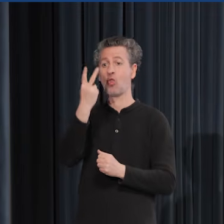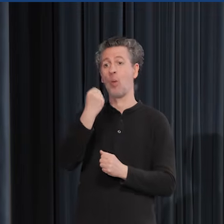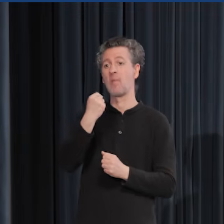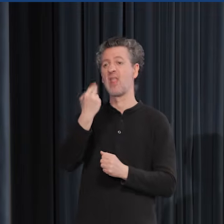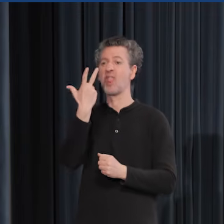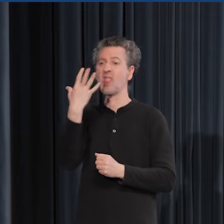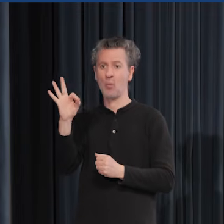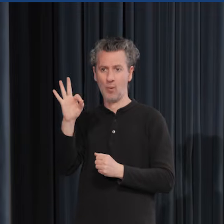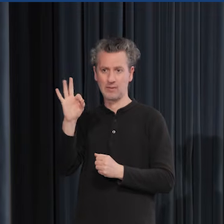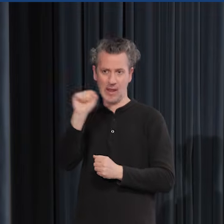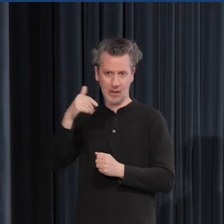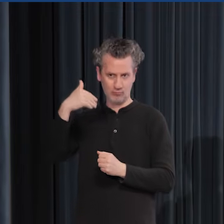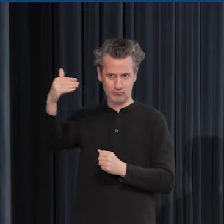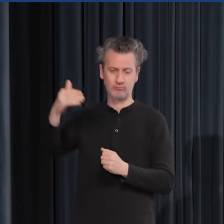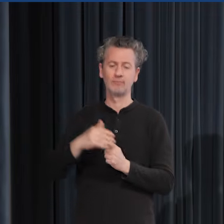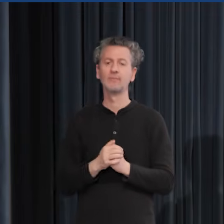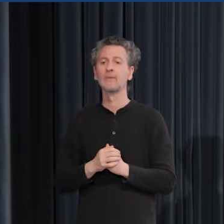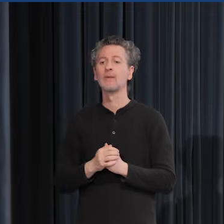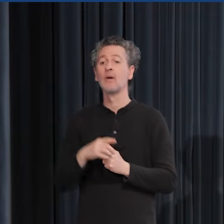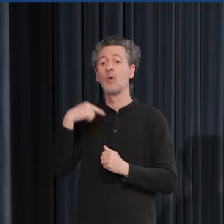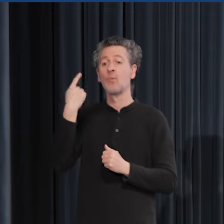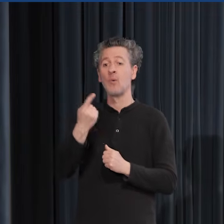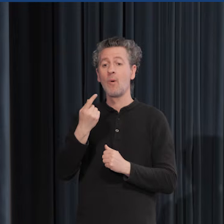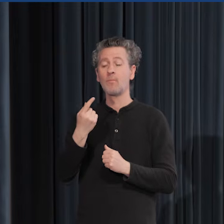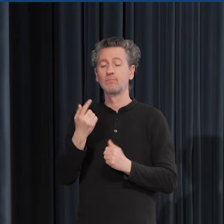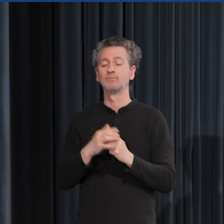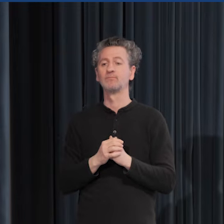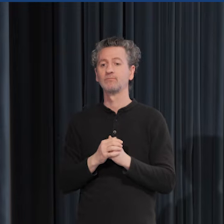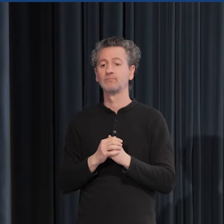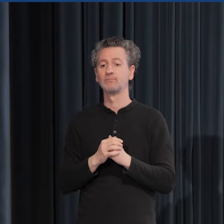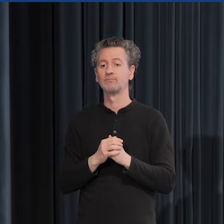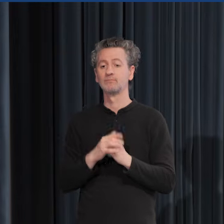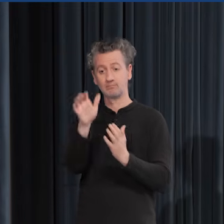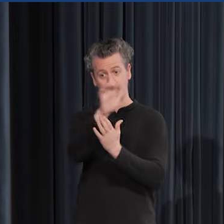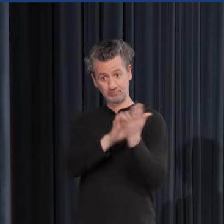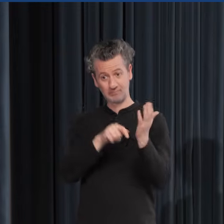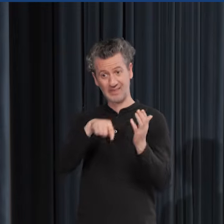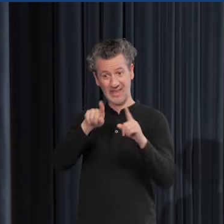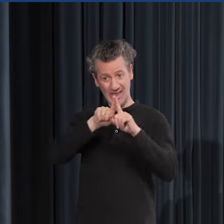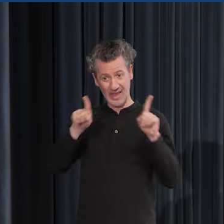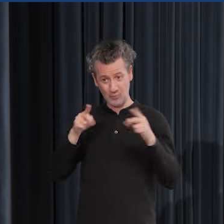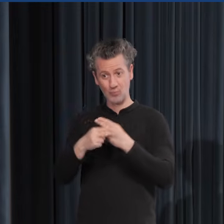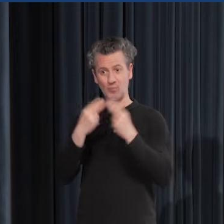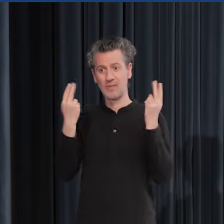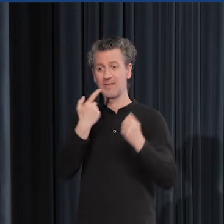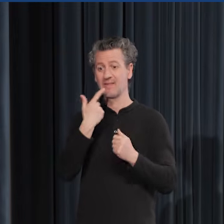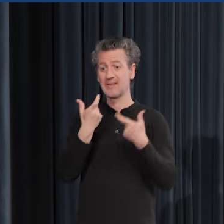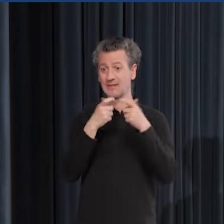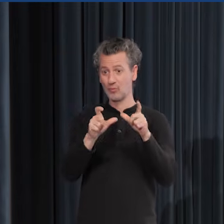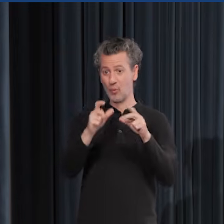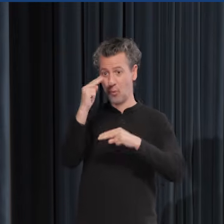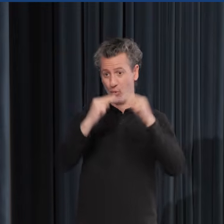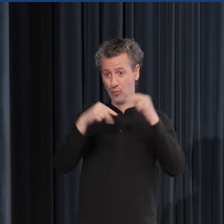Luego, además, conforme se publicó en la propia Plataforma Europea de la Construcción en este mismo año, lo que nos dice es que el sector de la construcción en